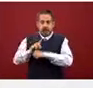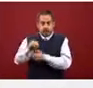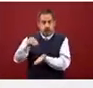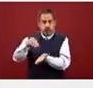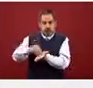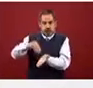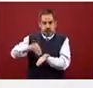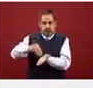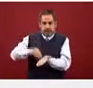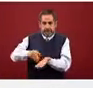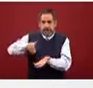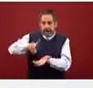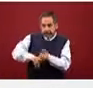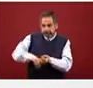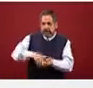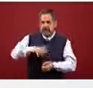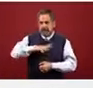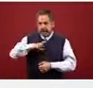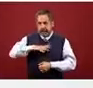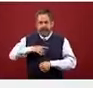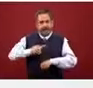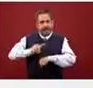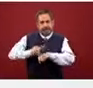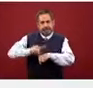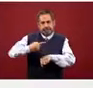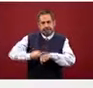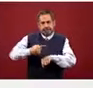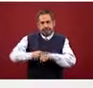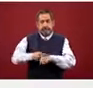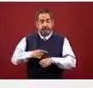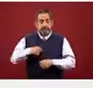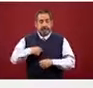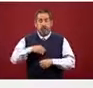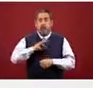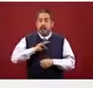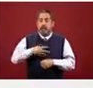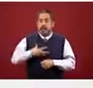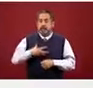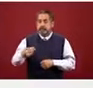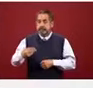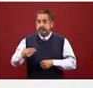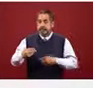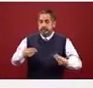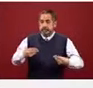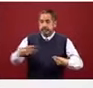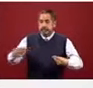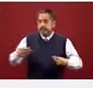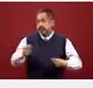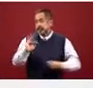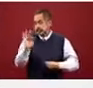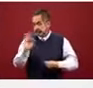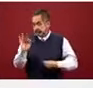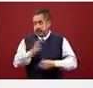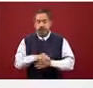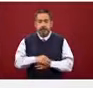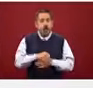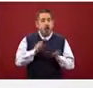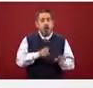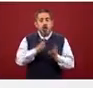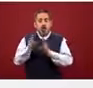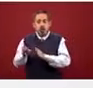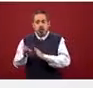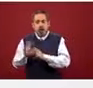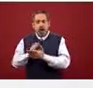son personas que teniendo el padecimiento pueden contagiar el virus. Los demás ya son personas